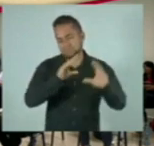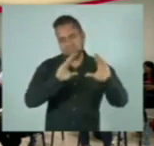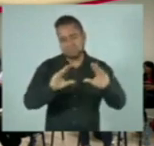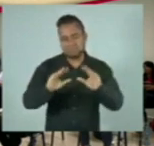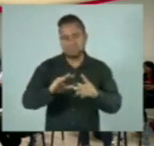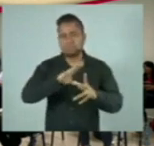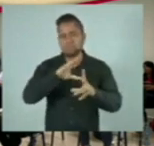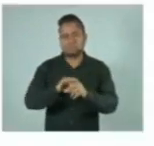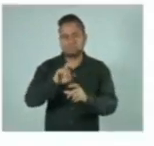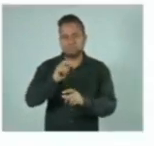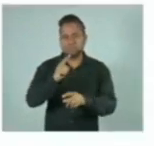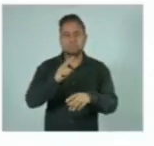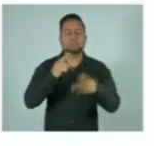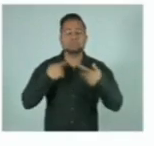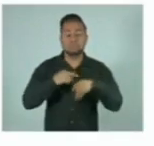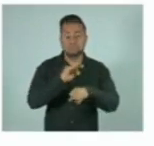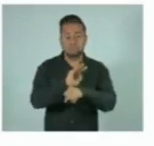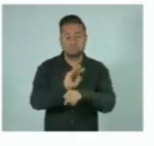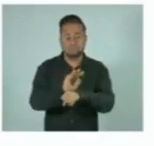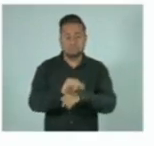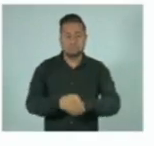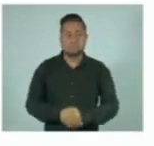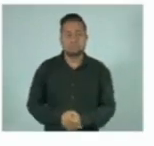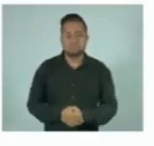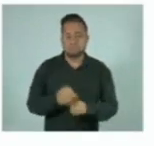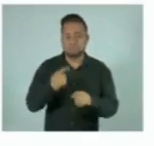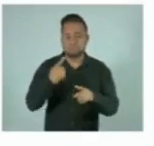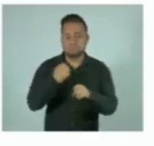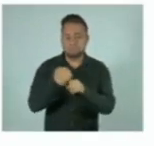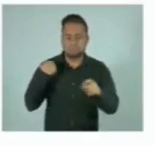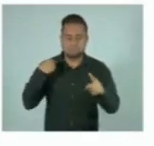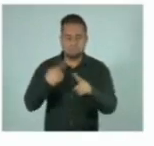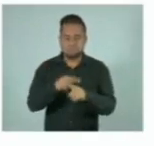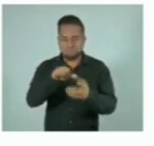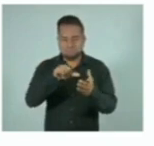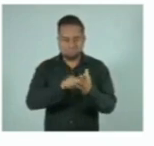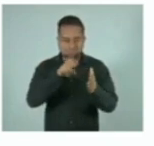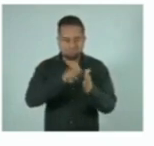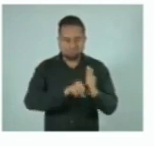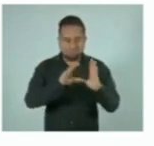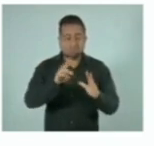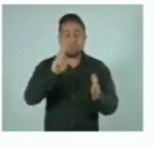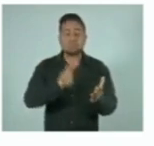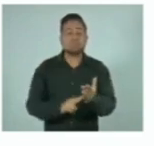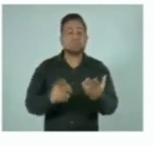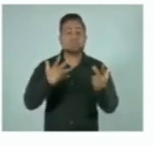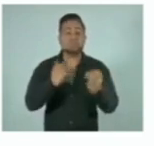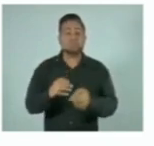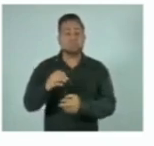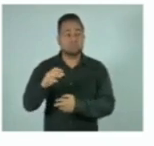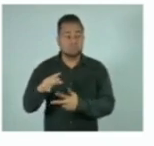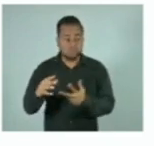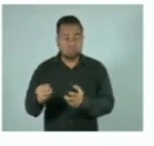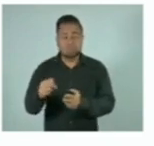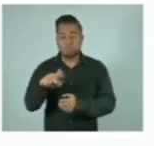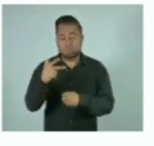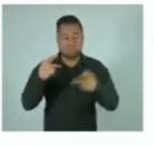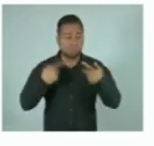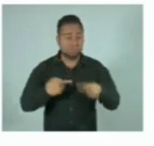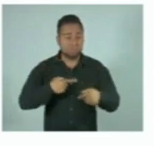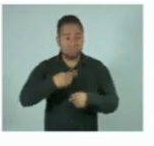beneficiando a 21 personas. En lo que va del año, el Centro de Reeducación ha sensibilizado a 2.813